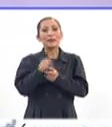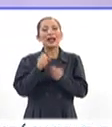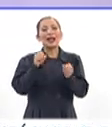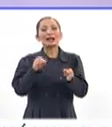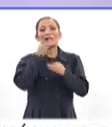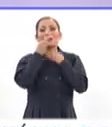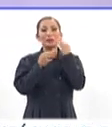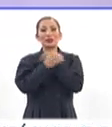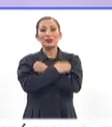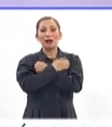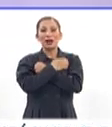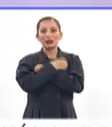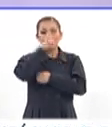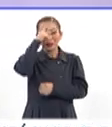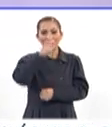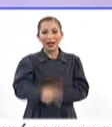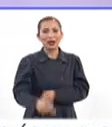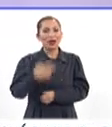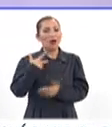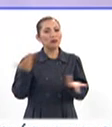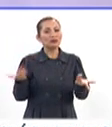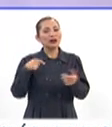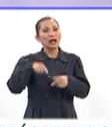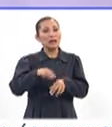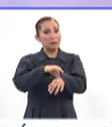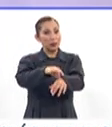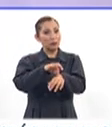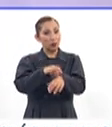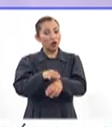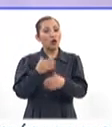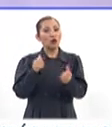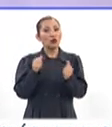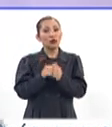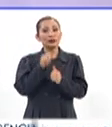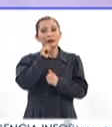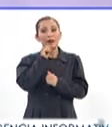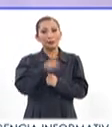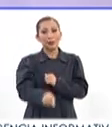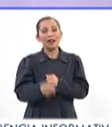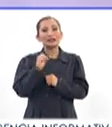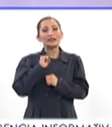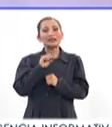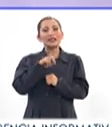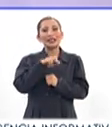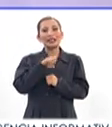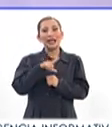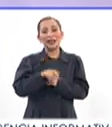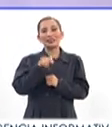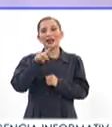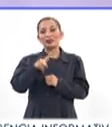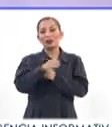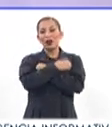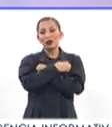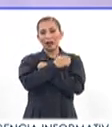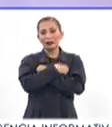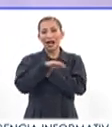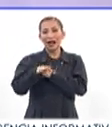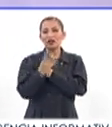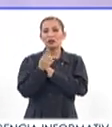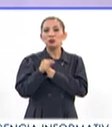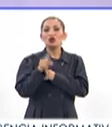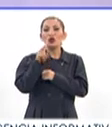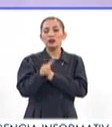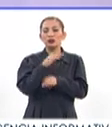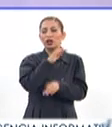Agencia Informativa de Educación de México. Transmitimos completamente en vivo a través de las señales de televisión educativa por el